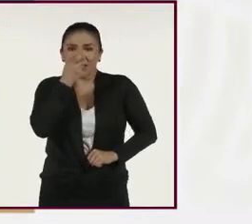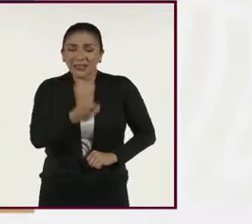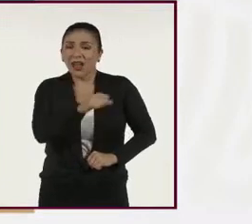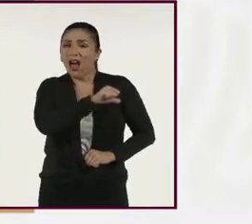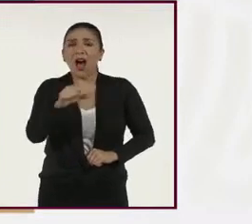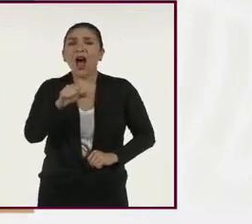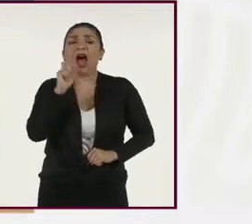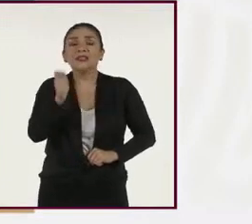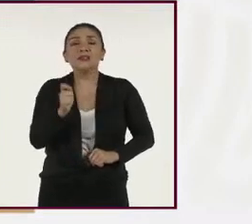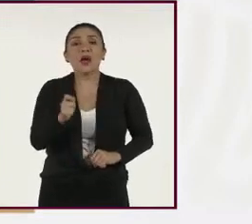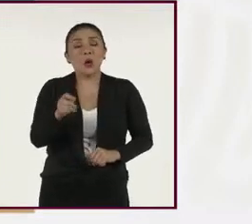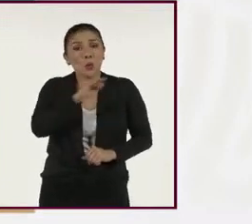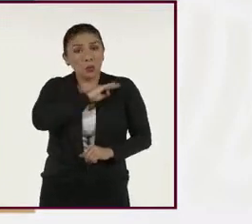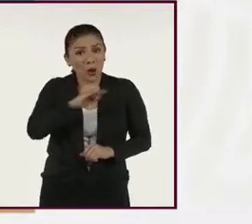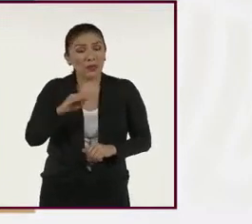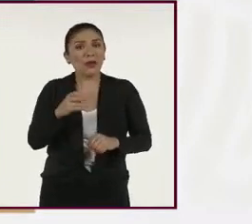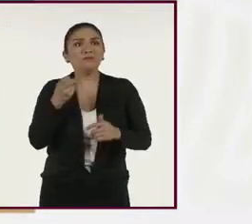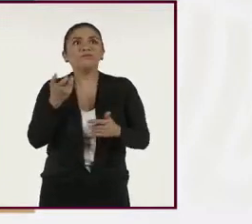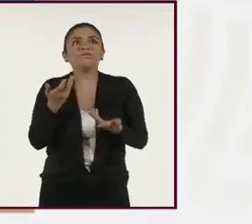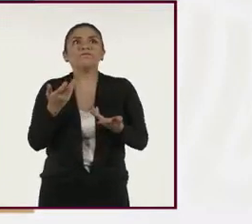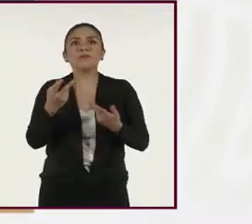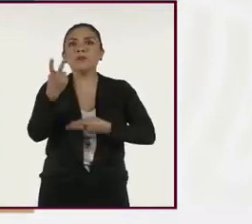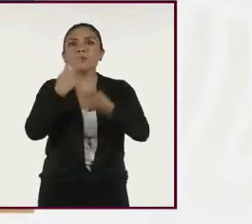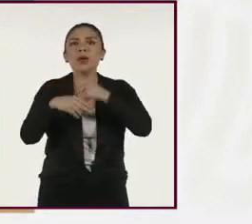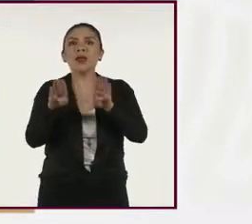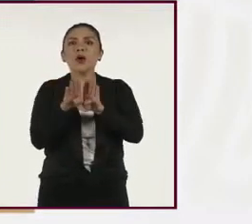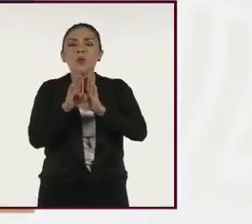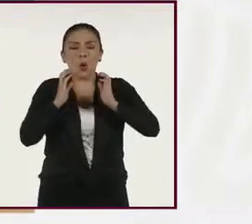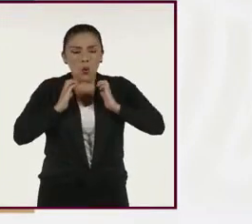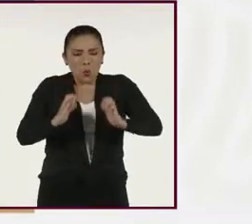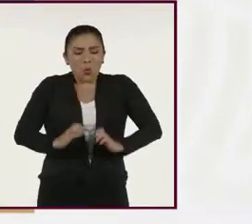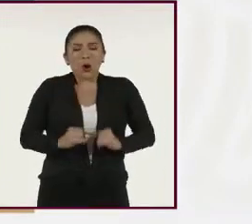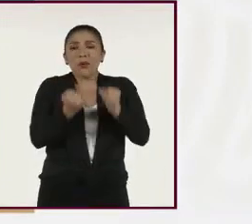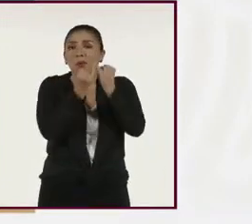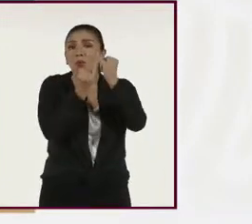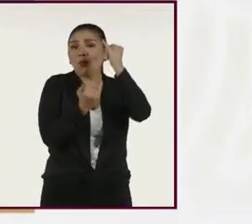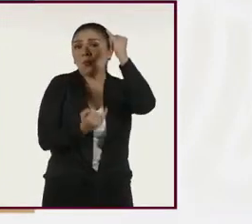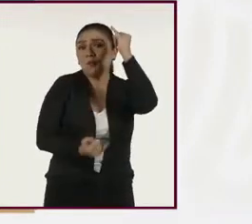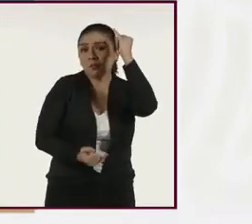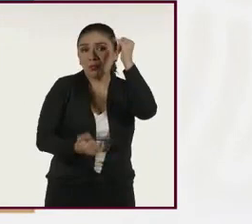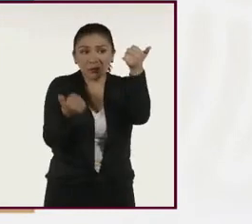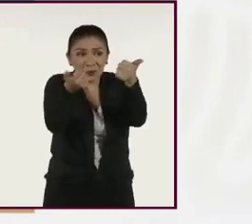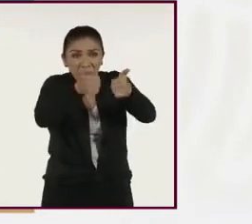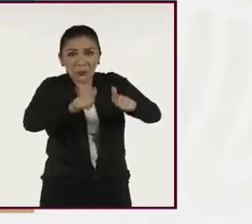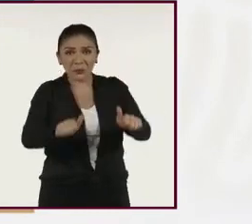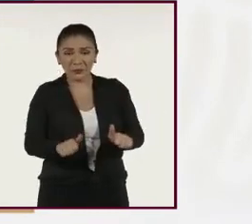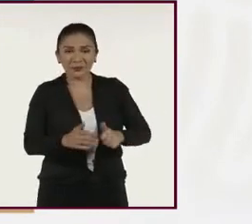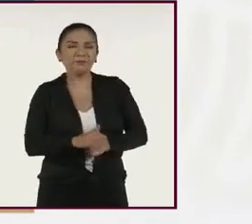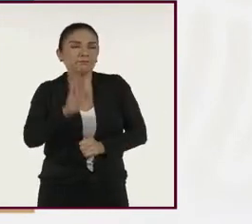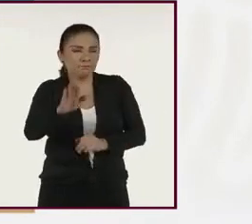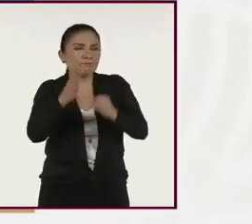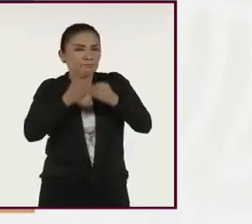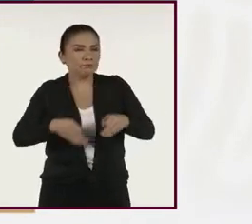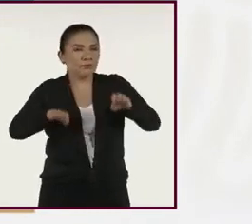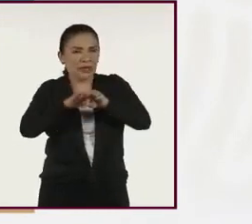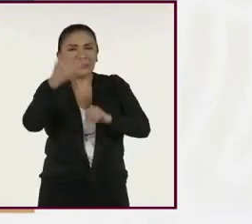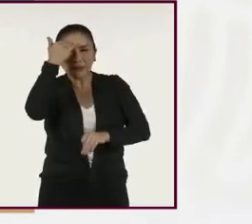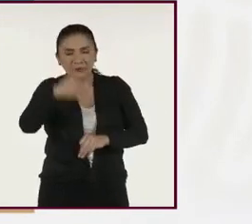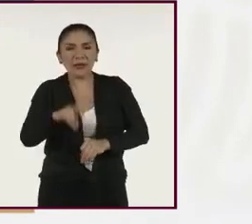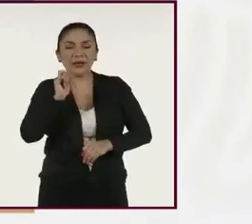torno a conseguir o a mantener una figura corporal delgada. Aquí es importante hacer un paréntesis